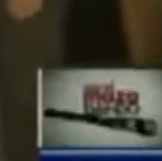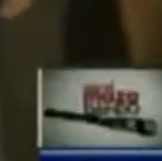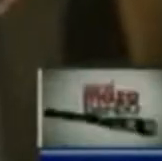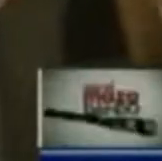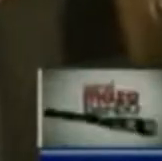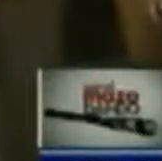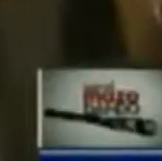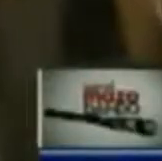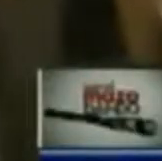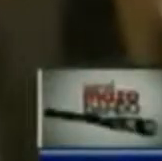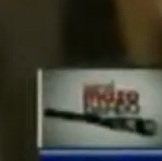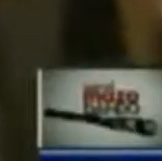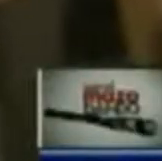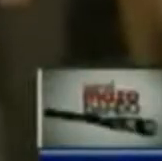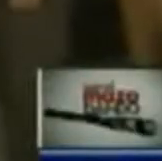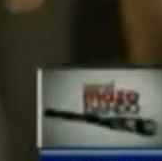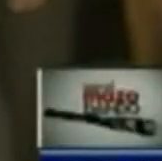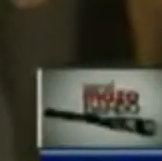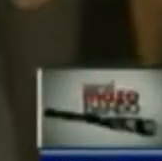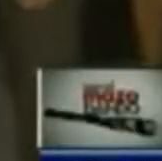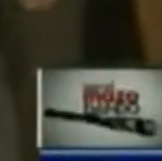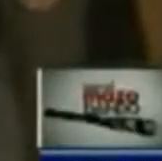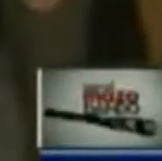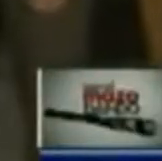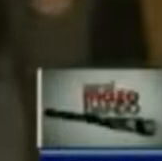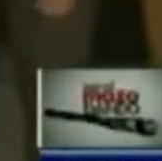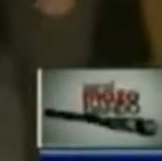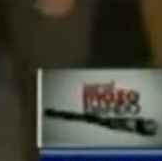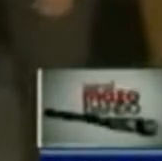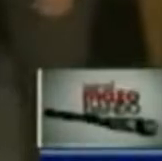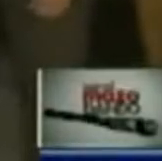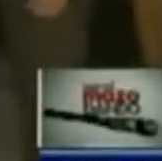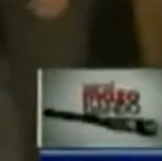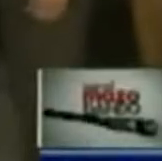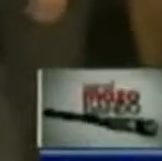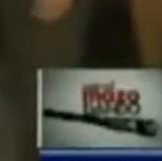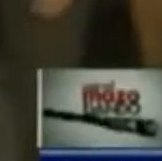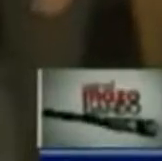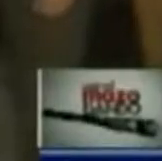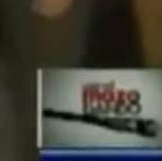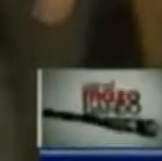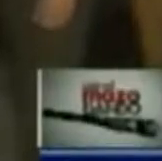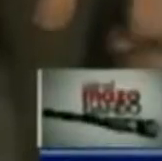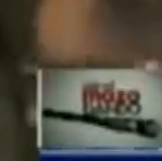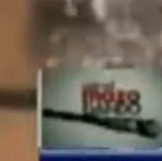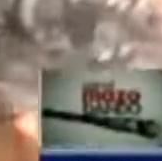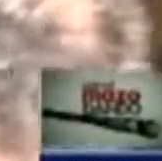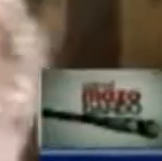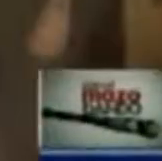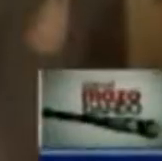a bailar que llora cuando hay que llorar